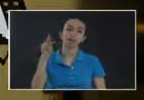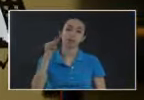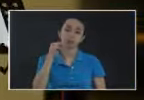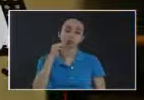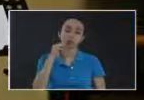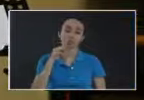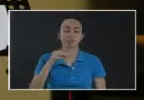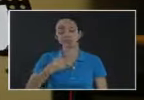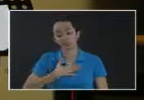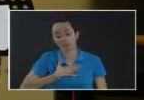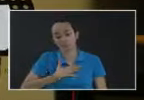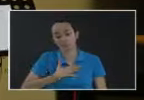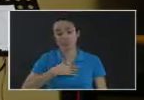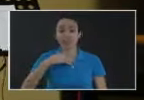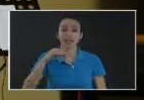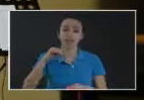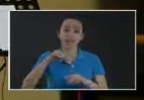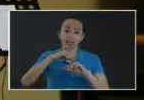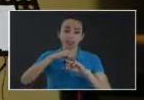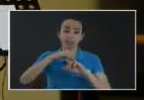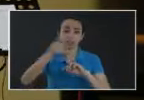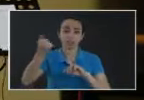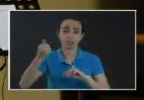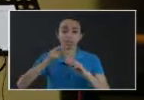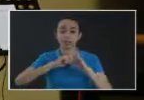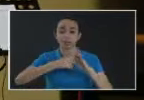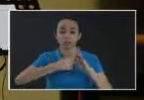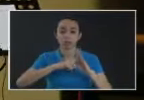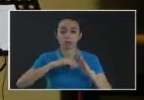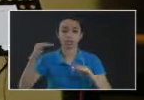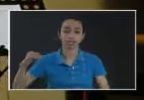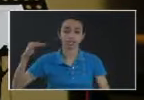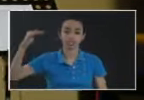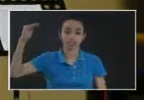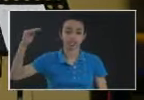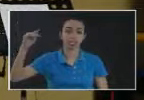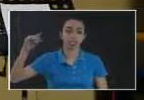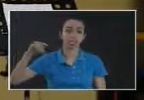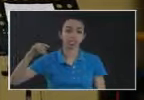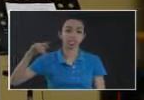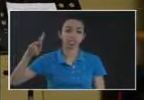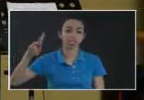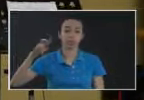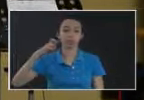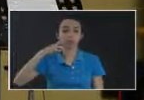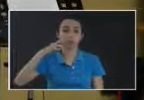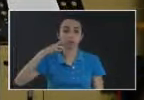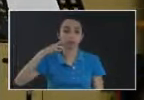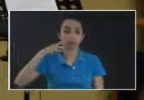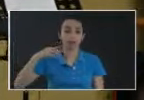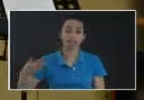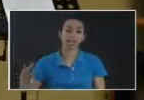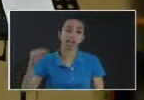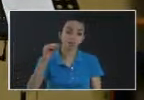Y pues comenzó a crecer y papá, voy a hablar la verdad, fue responsable.